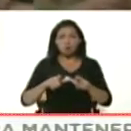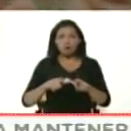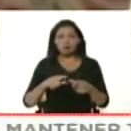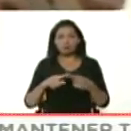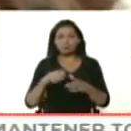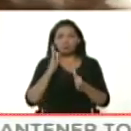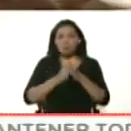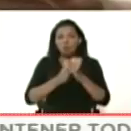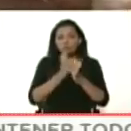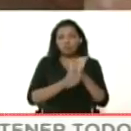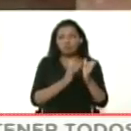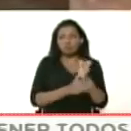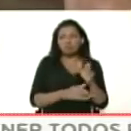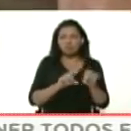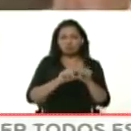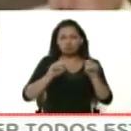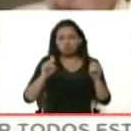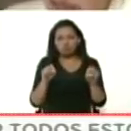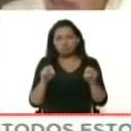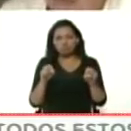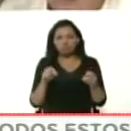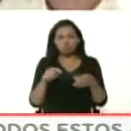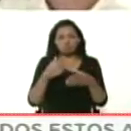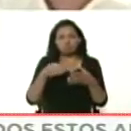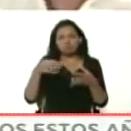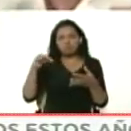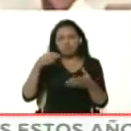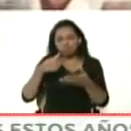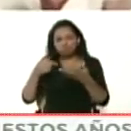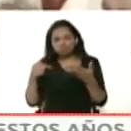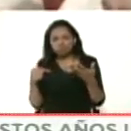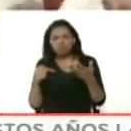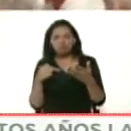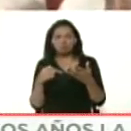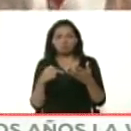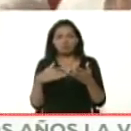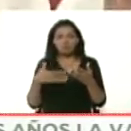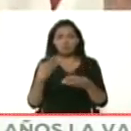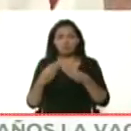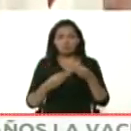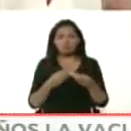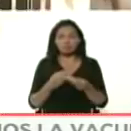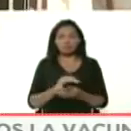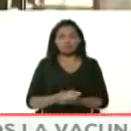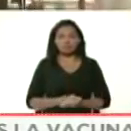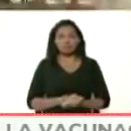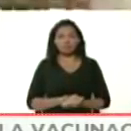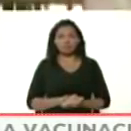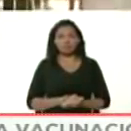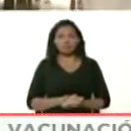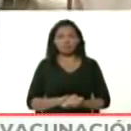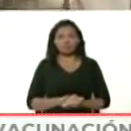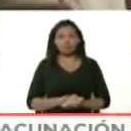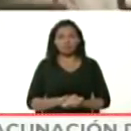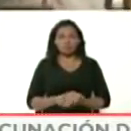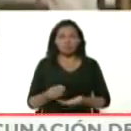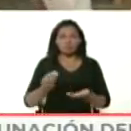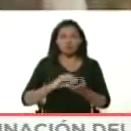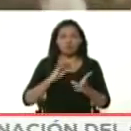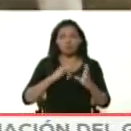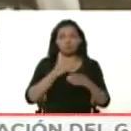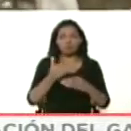mortadela, chorizo, salchicha y otros productos que van desde luego al programa con